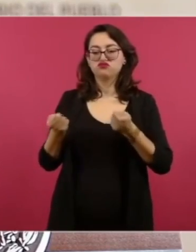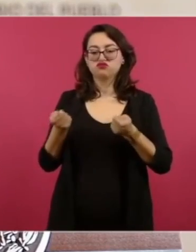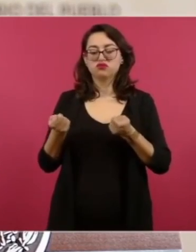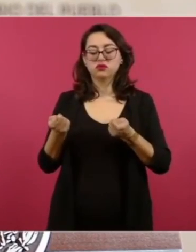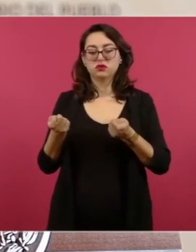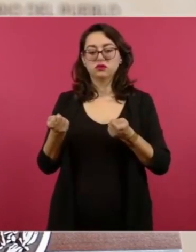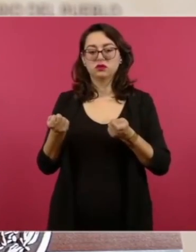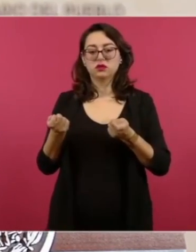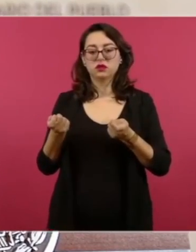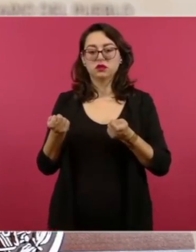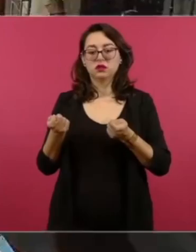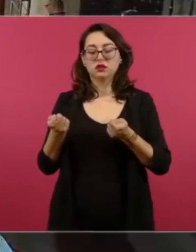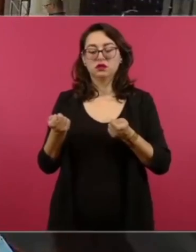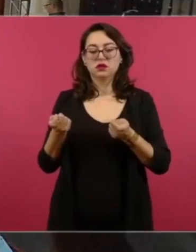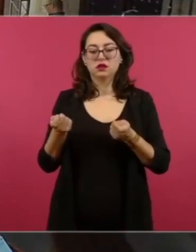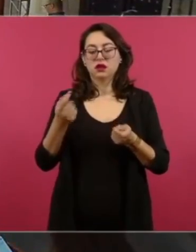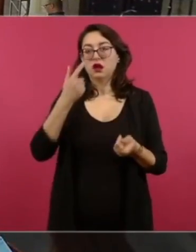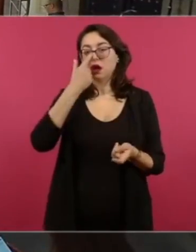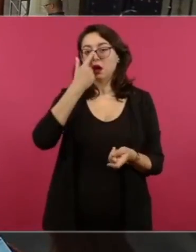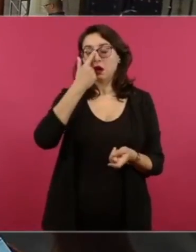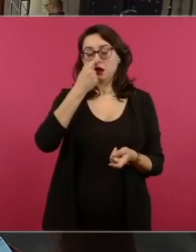creo que se llamaban operativos